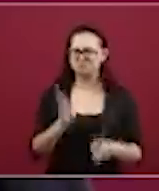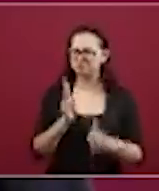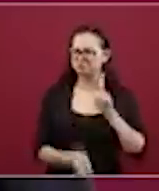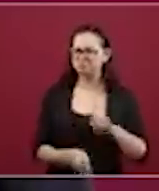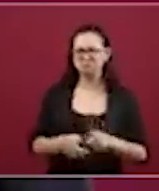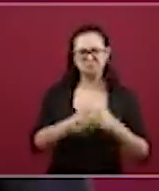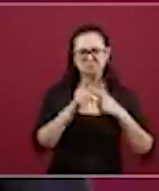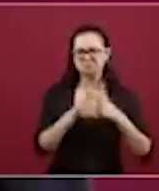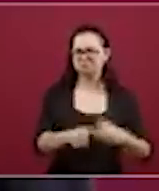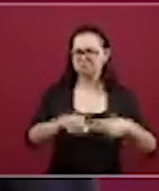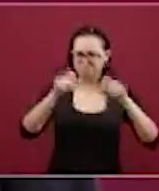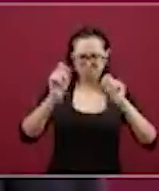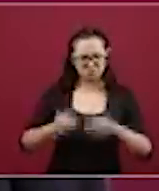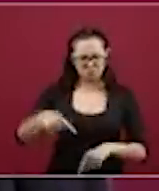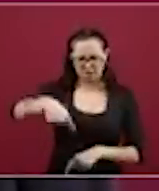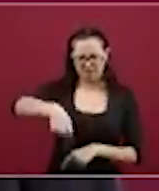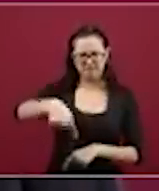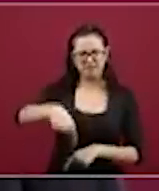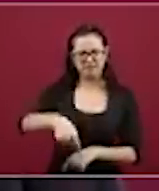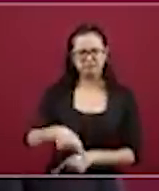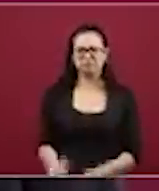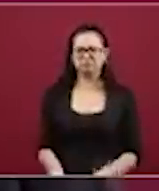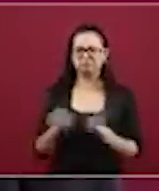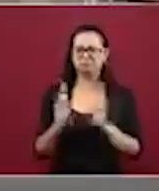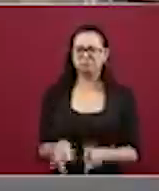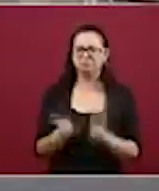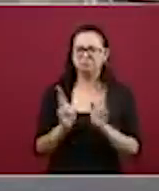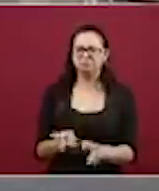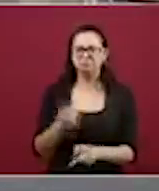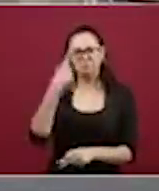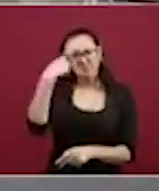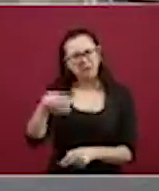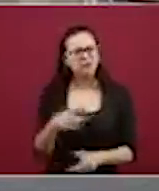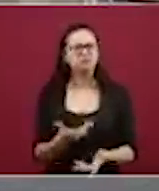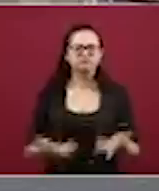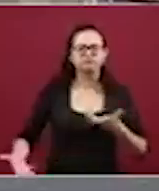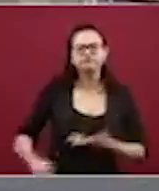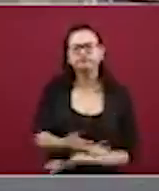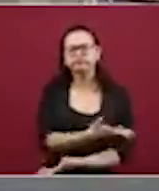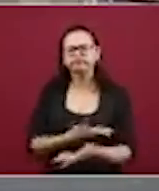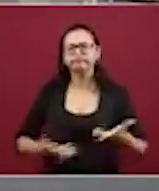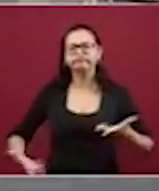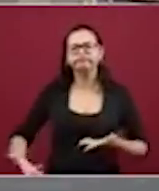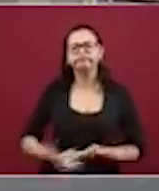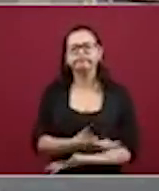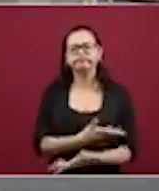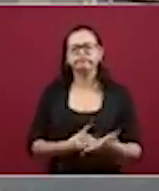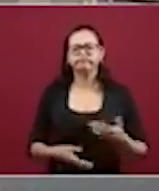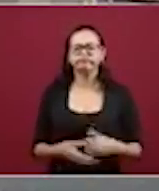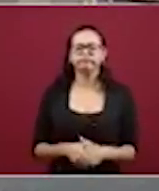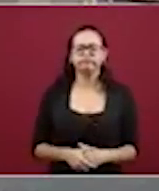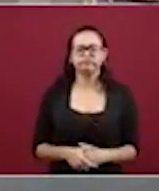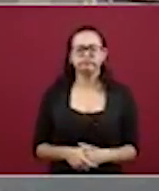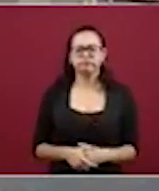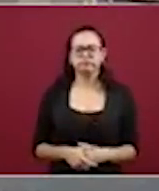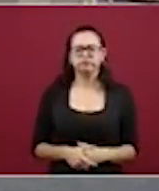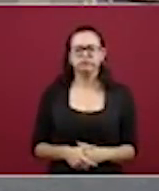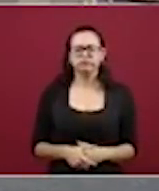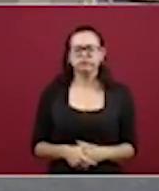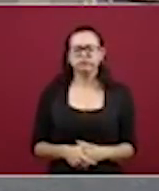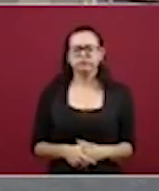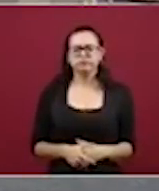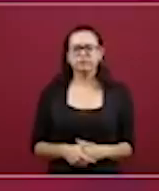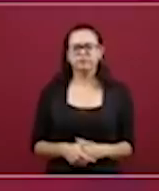aquí, para alentar el diálogo. Pero ya